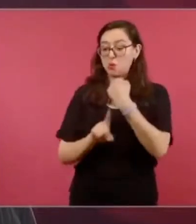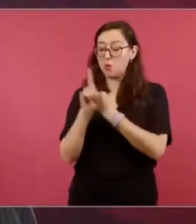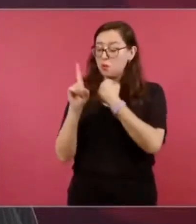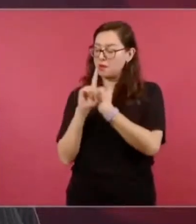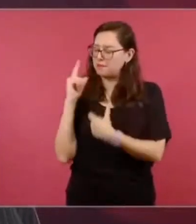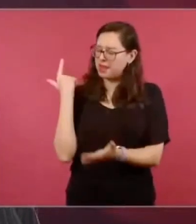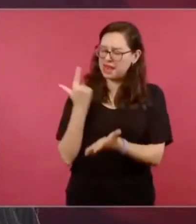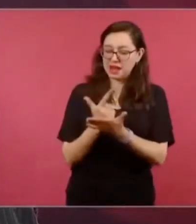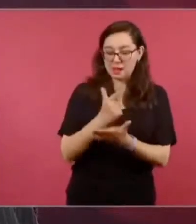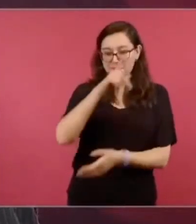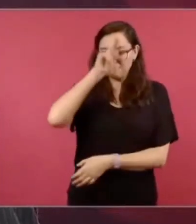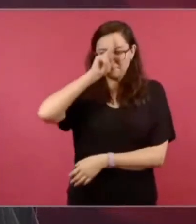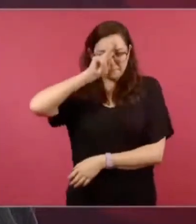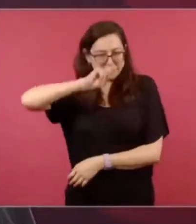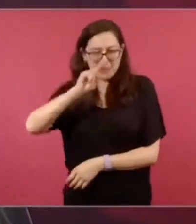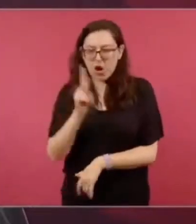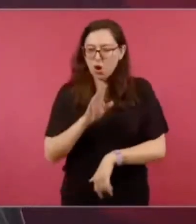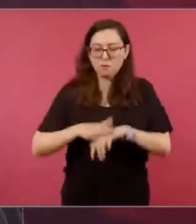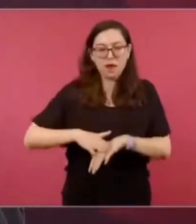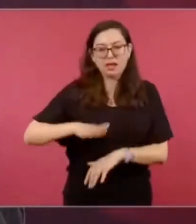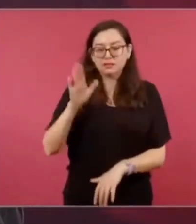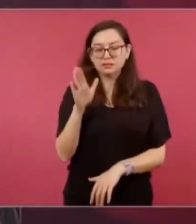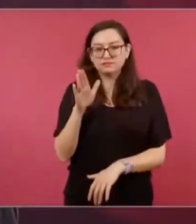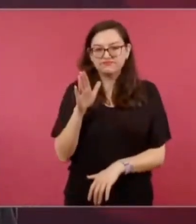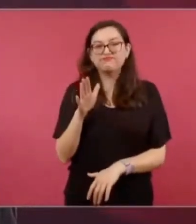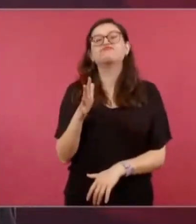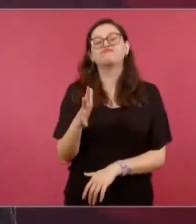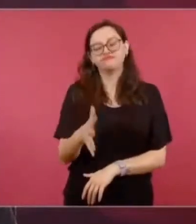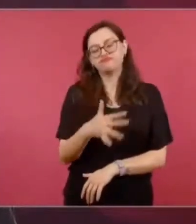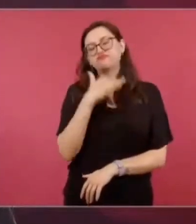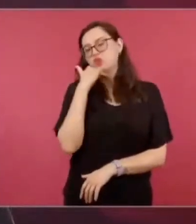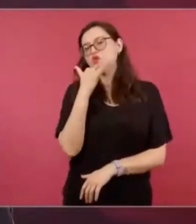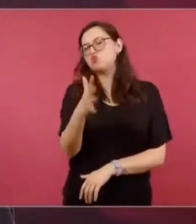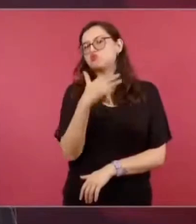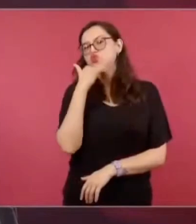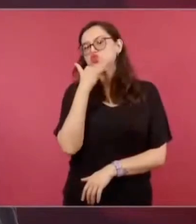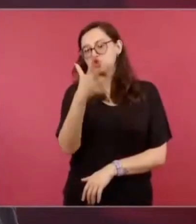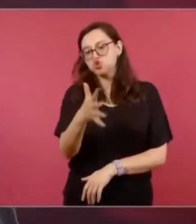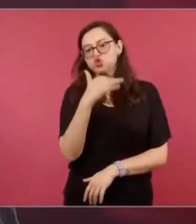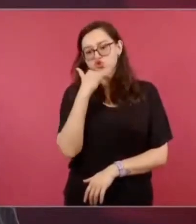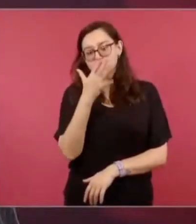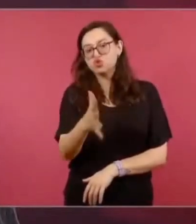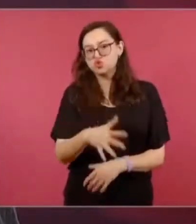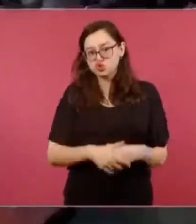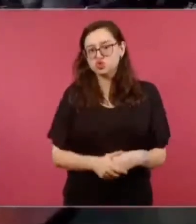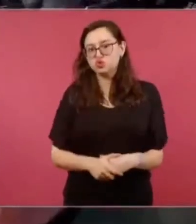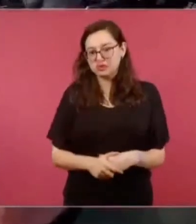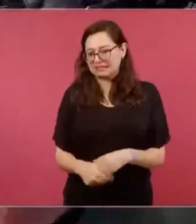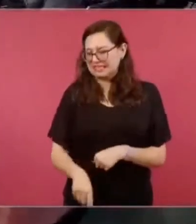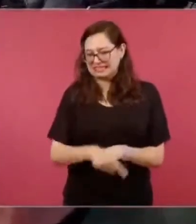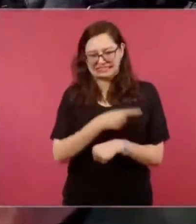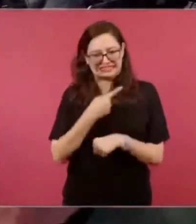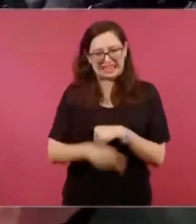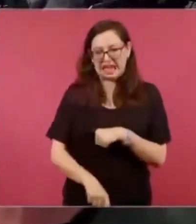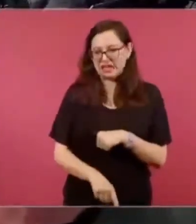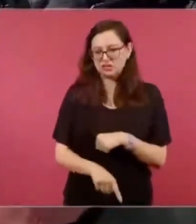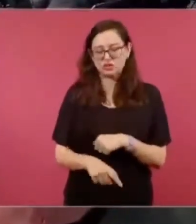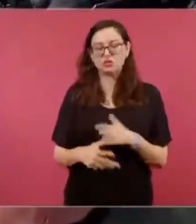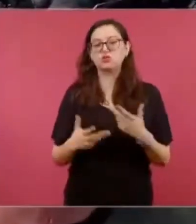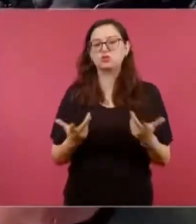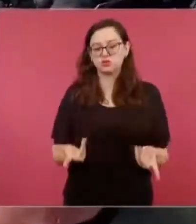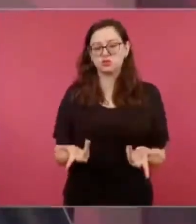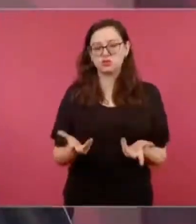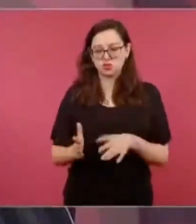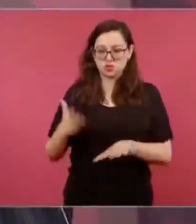fue por muchos años la corrupción, el principal